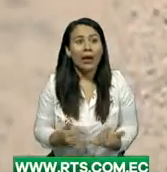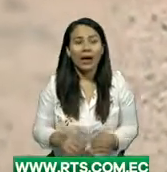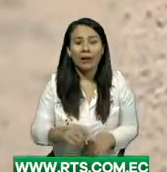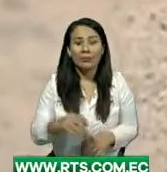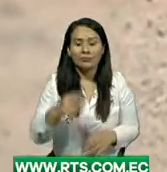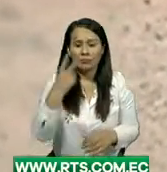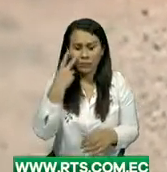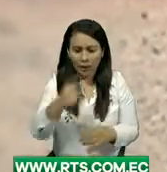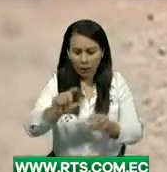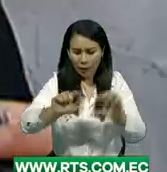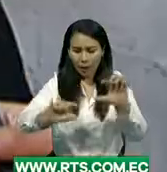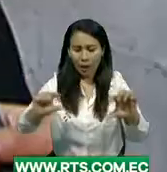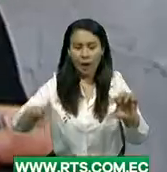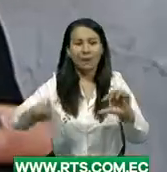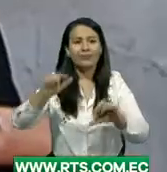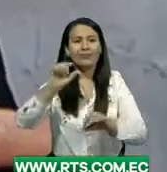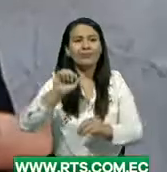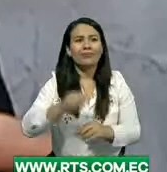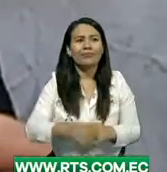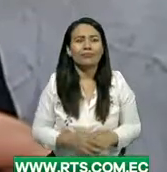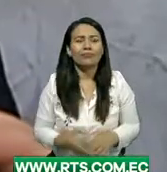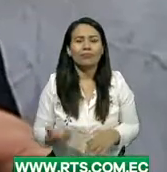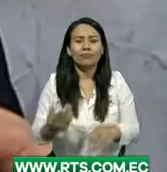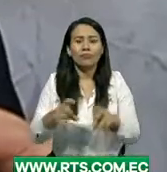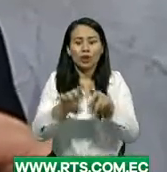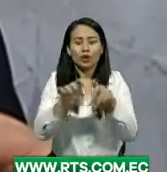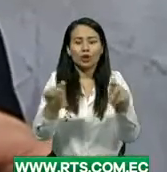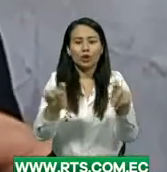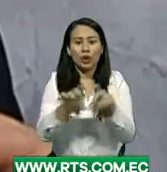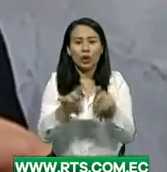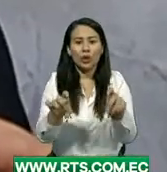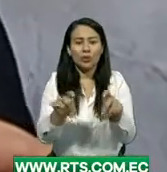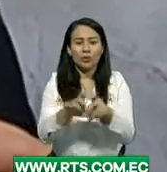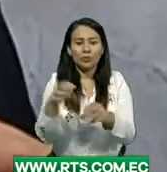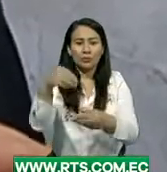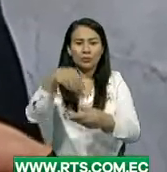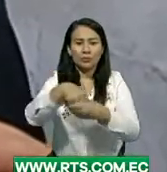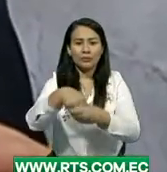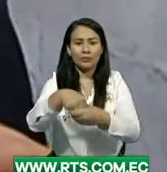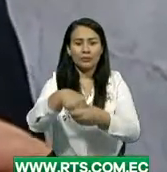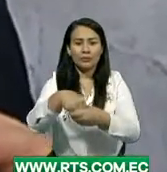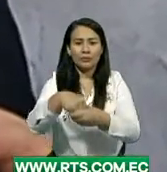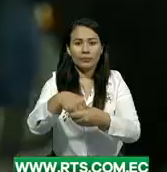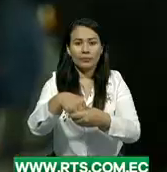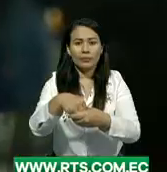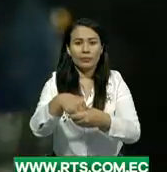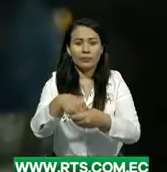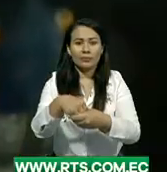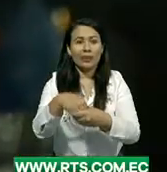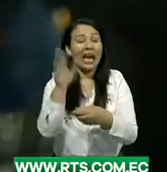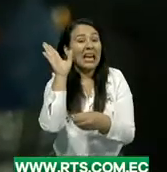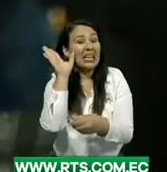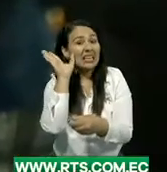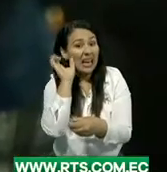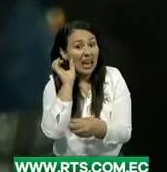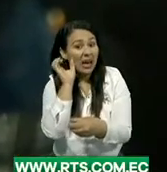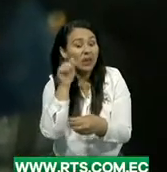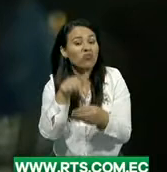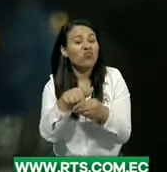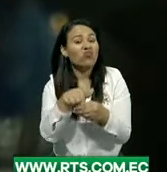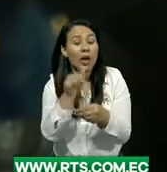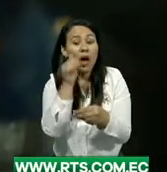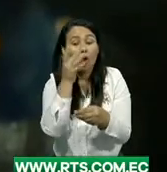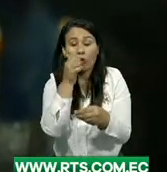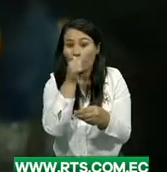balísticos así también un sobre con una sustancia presumiblemente sustanciación esta